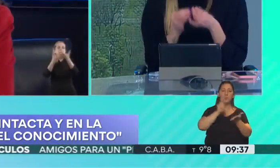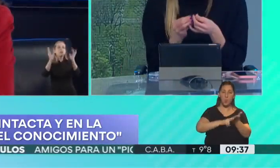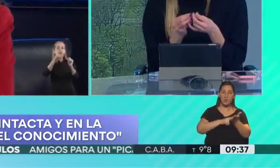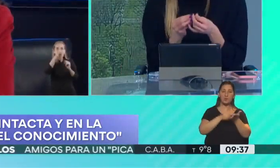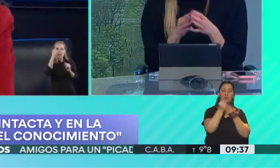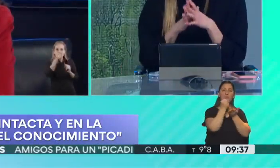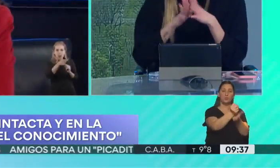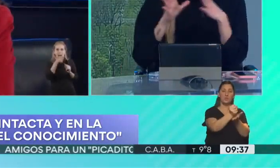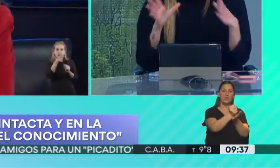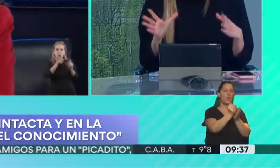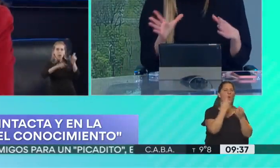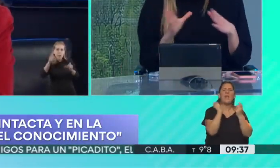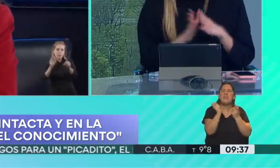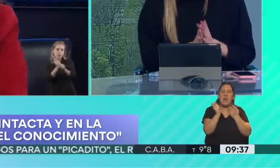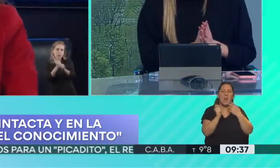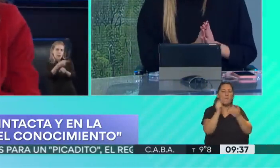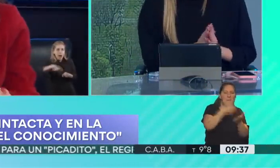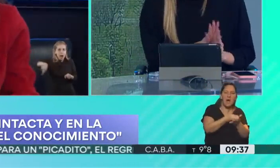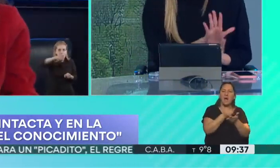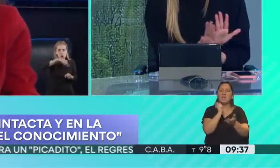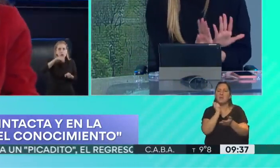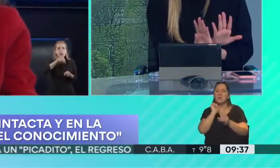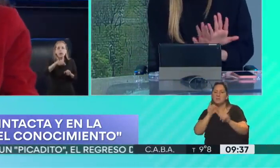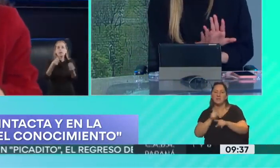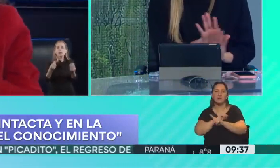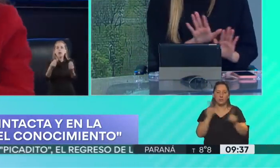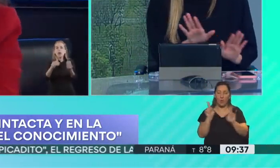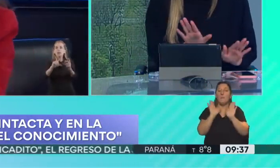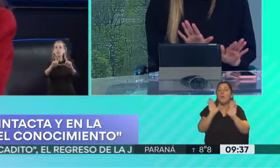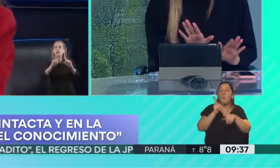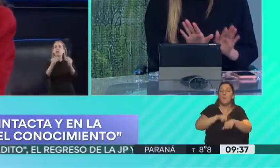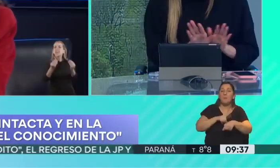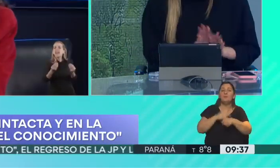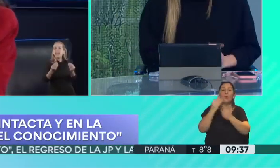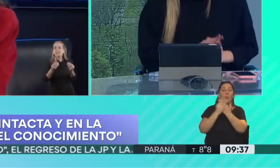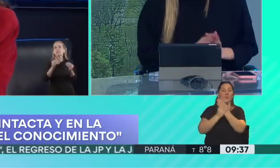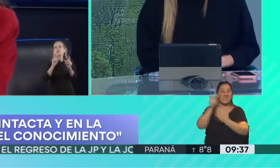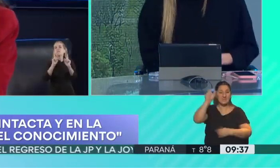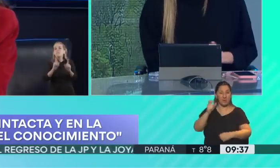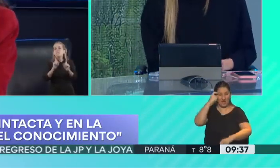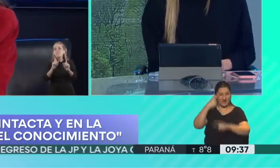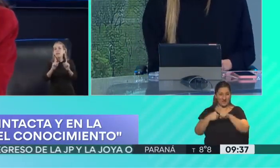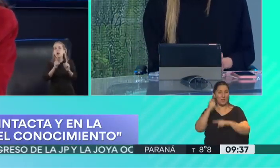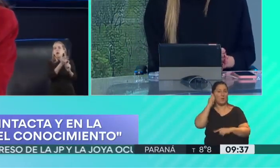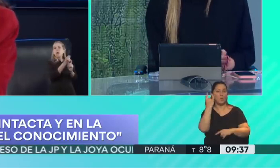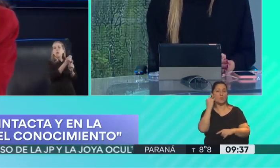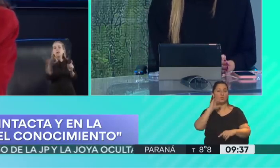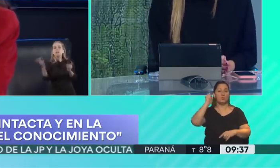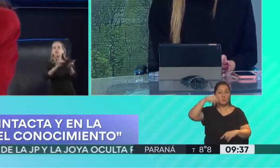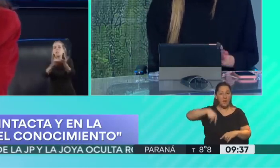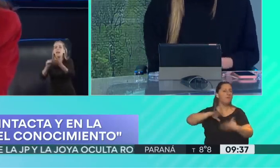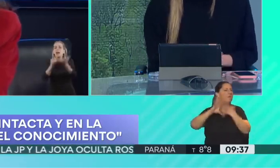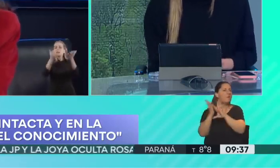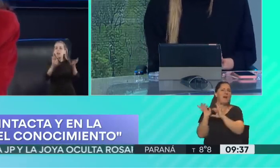segmentación de talara hablamos en estos días no mencionó en ningún momento al ministro guzmán pero es la segmentación a lo